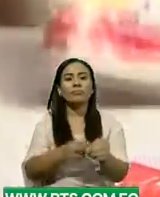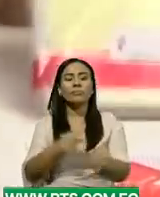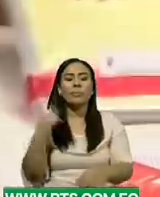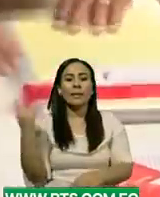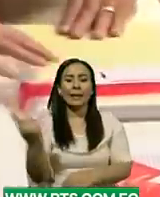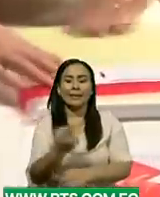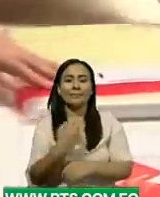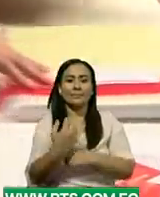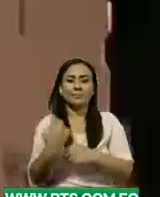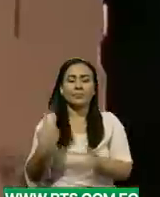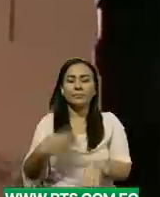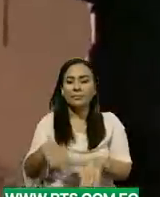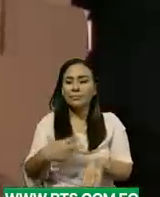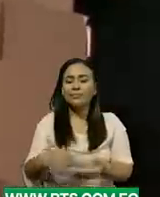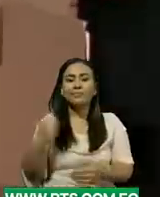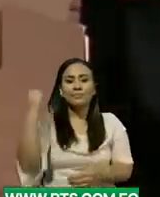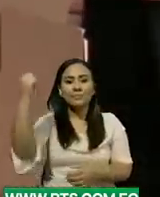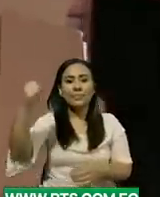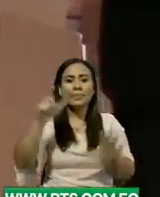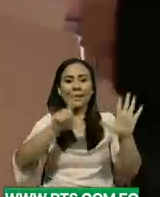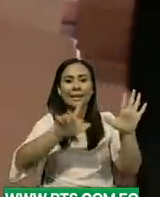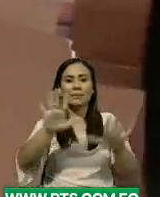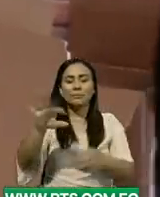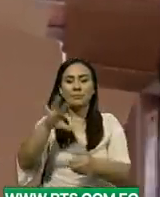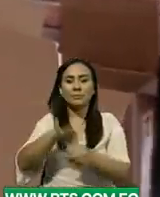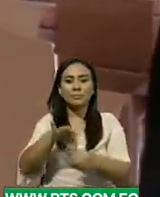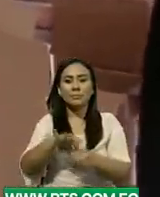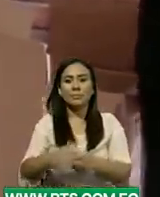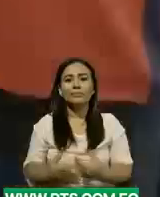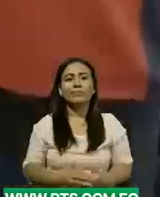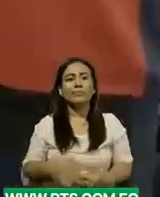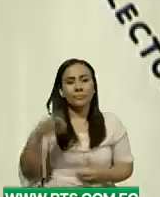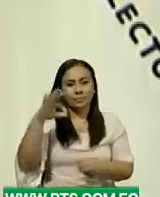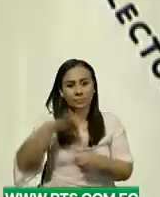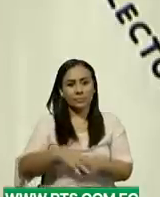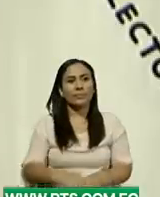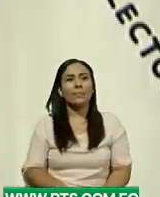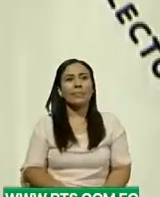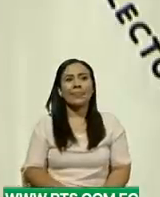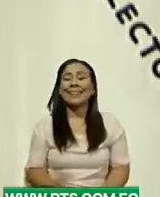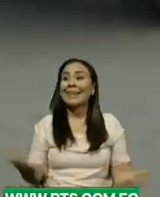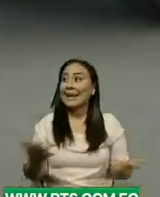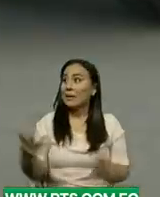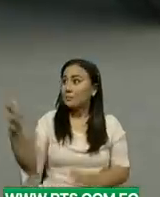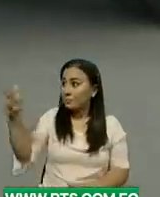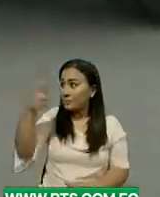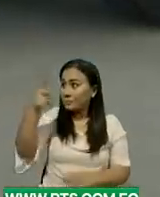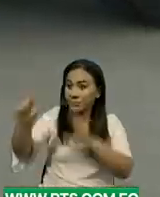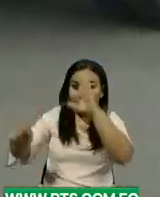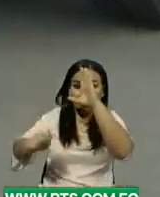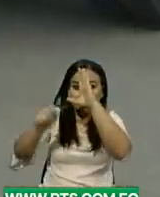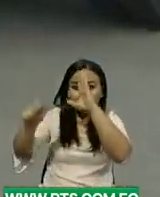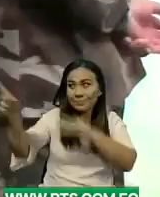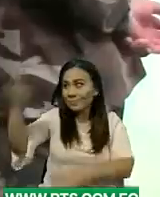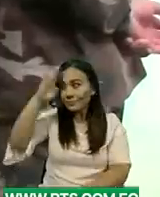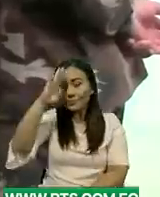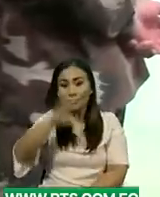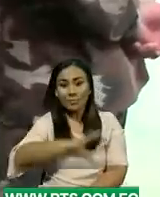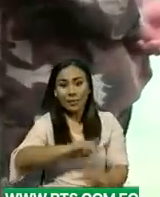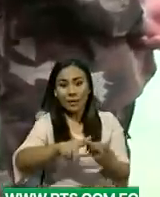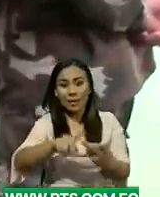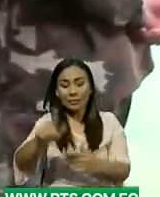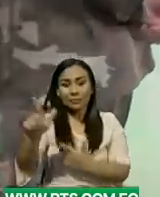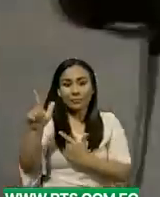democrática, logrando conformar 75 juntas receptoras de el voto. Cámaras de seguridad, miembros de la Policía Nacional y